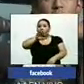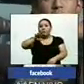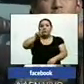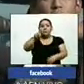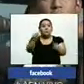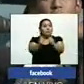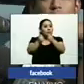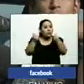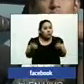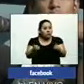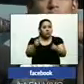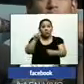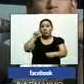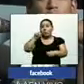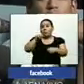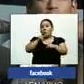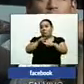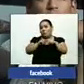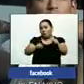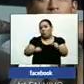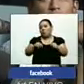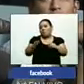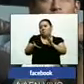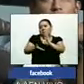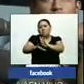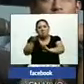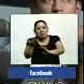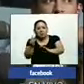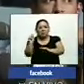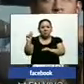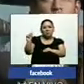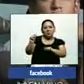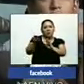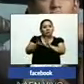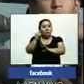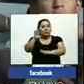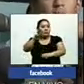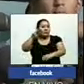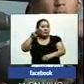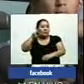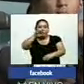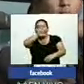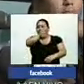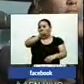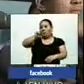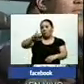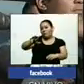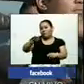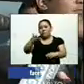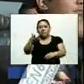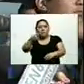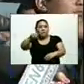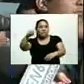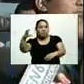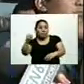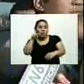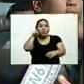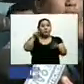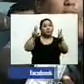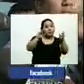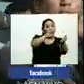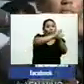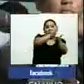millones, 53 mil, un poco más de diferencia en ese sentido. Esos fueron los gastos ejecutados.